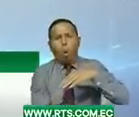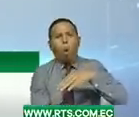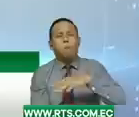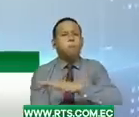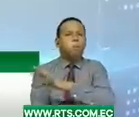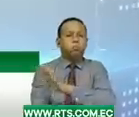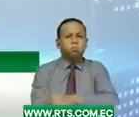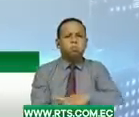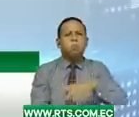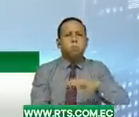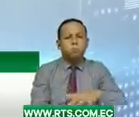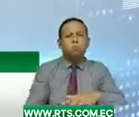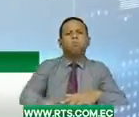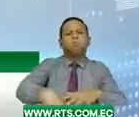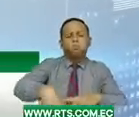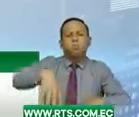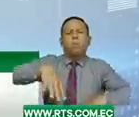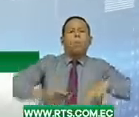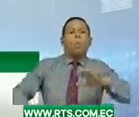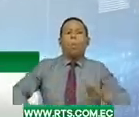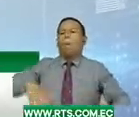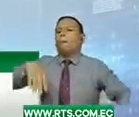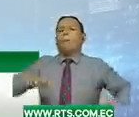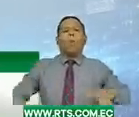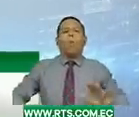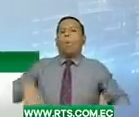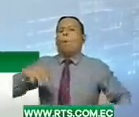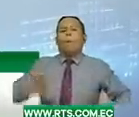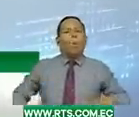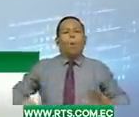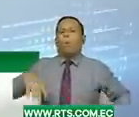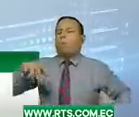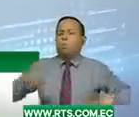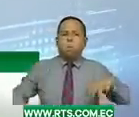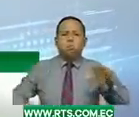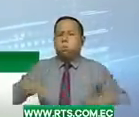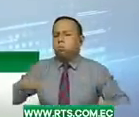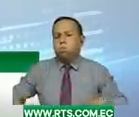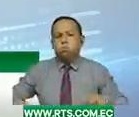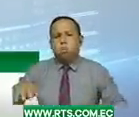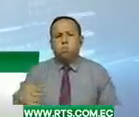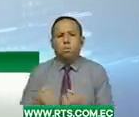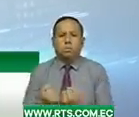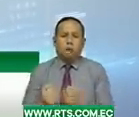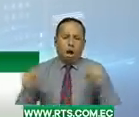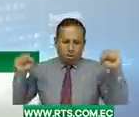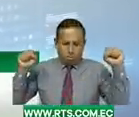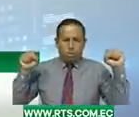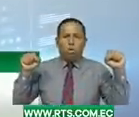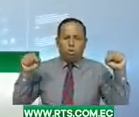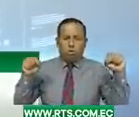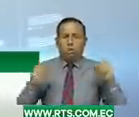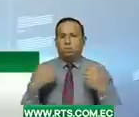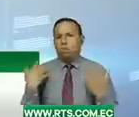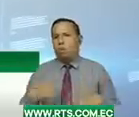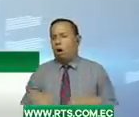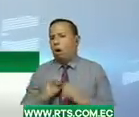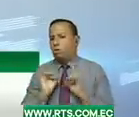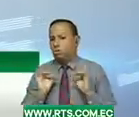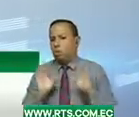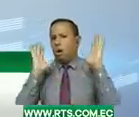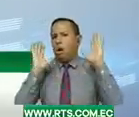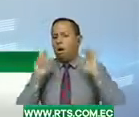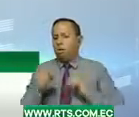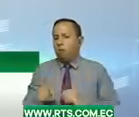y nadar a pesar de que tenía los pies atados por una cuerda elástica. Sorprendentemente no